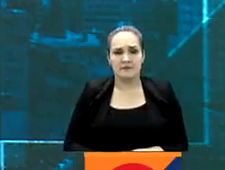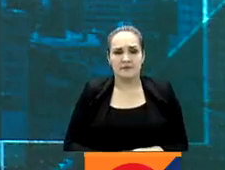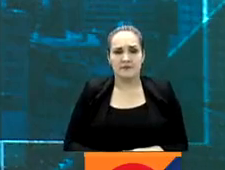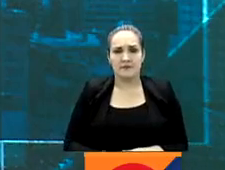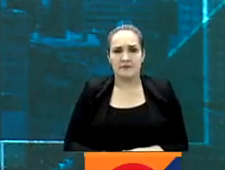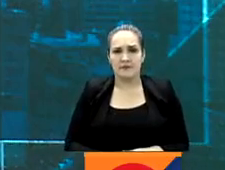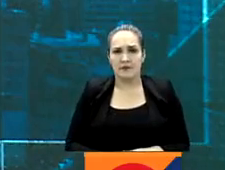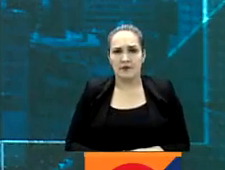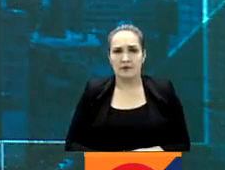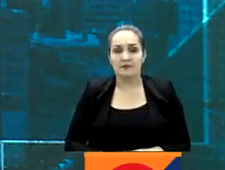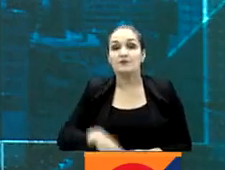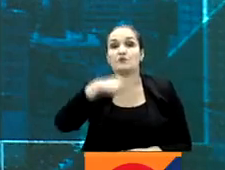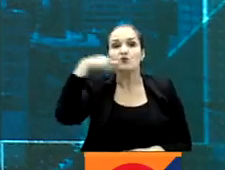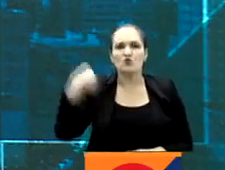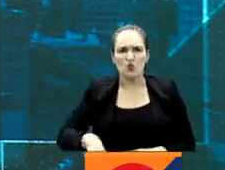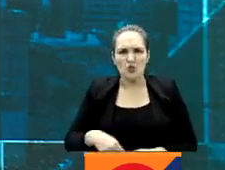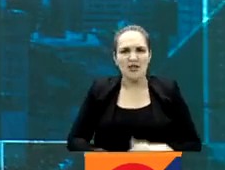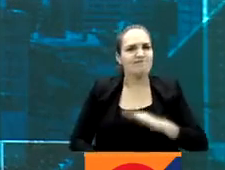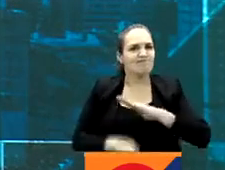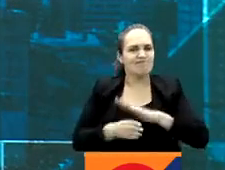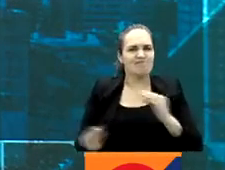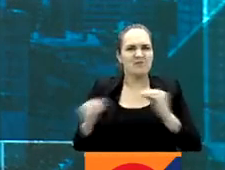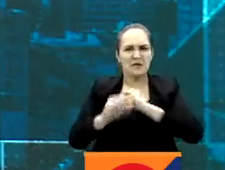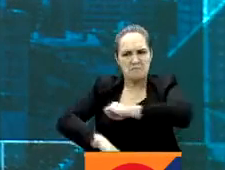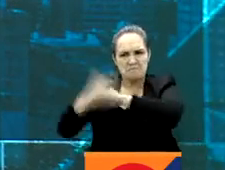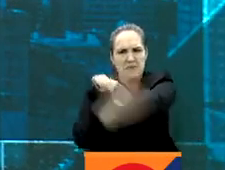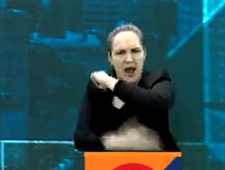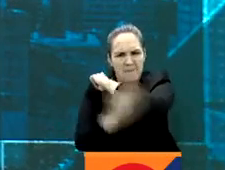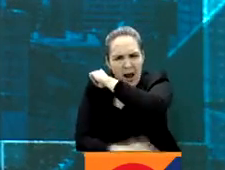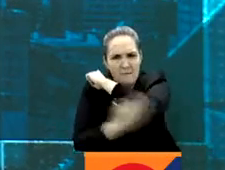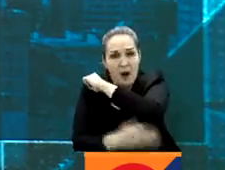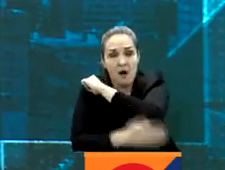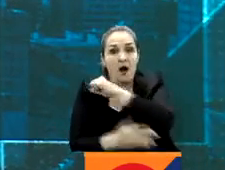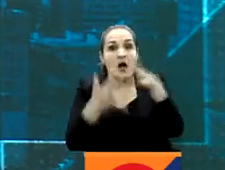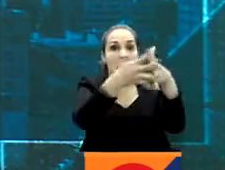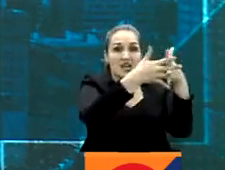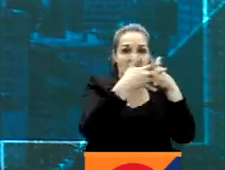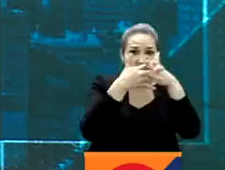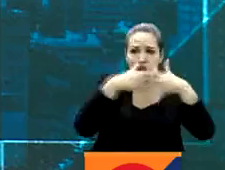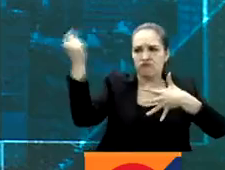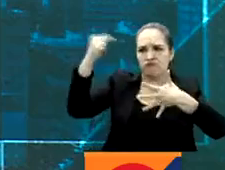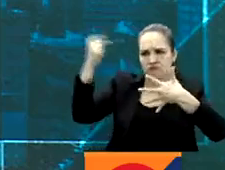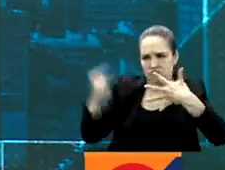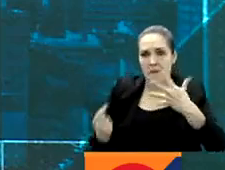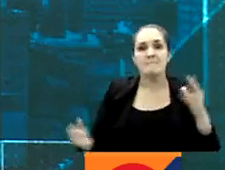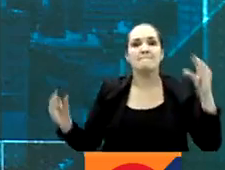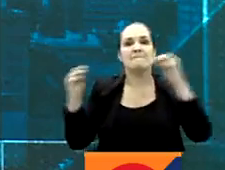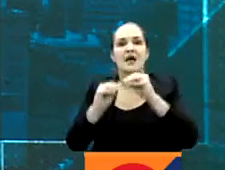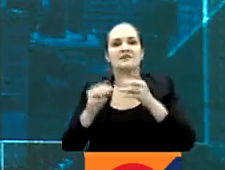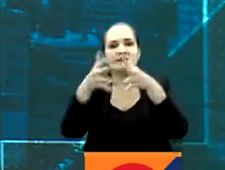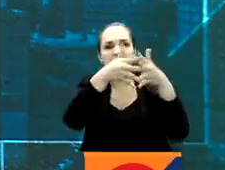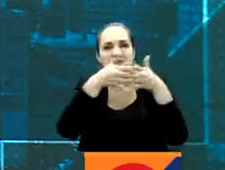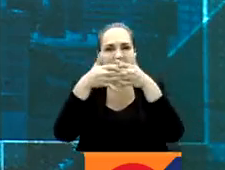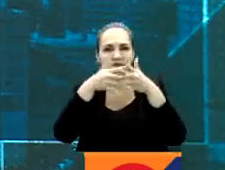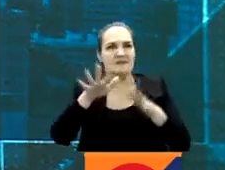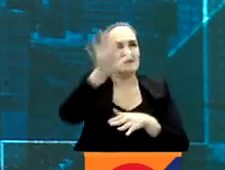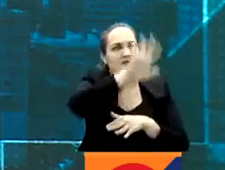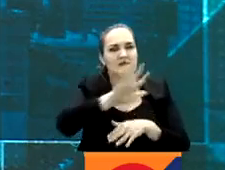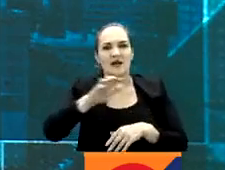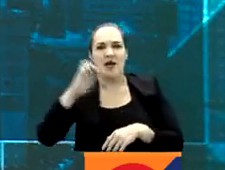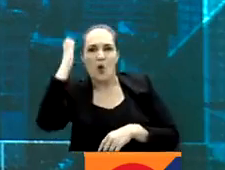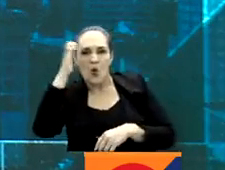Las sanciones a Rusia continúan. Estados Unidos y algunos países europeos bloquearon varios bancos del sistema de comunicación financiera